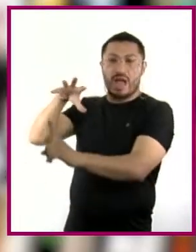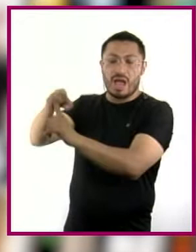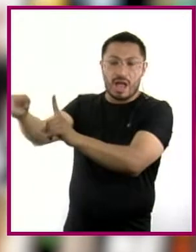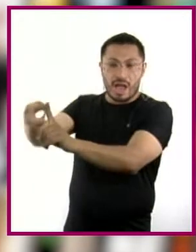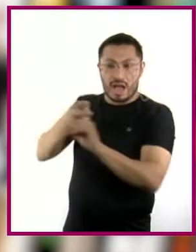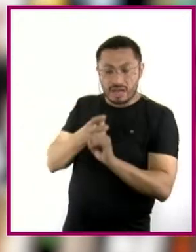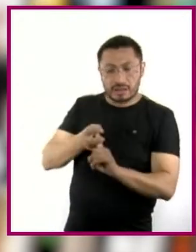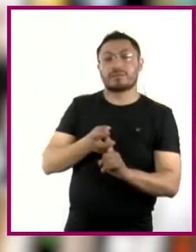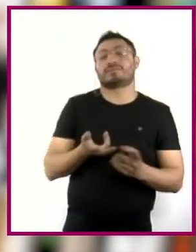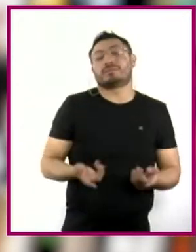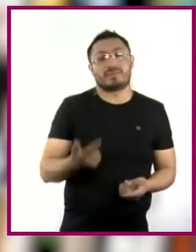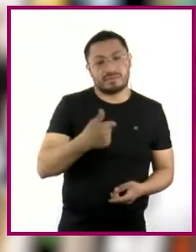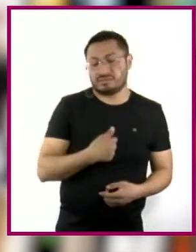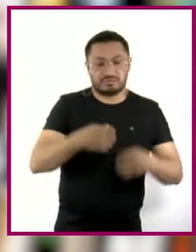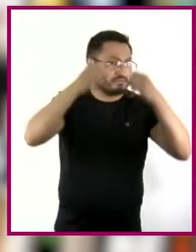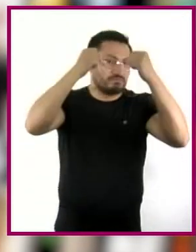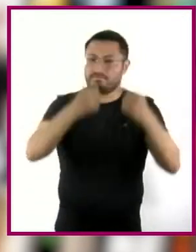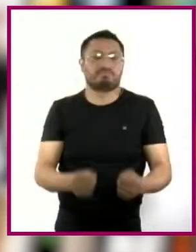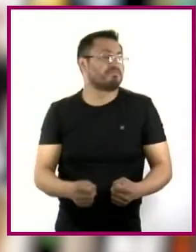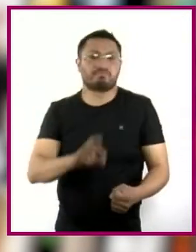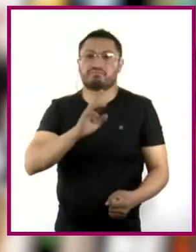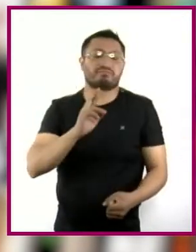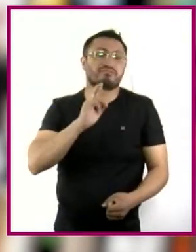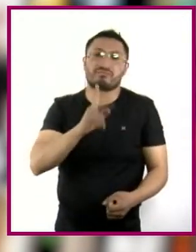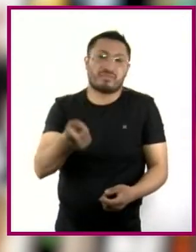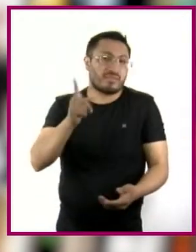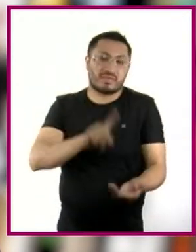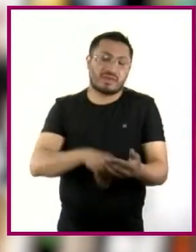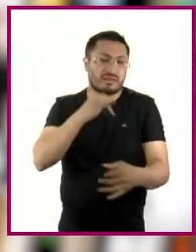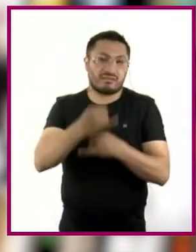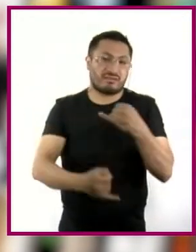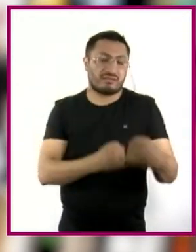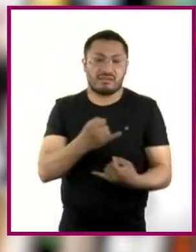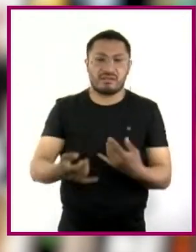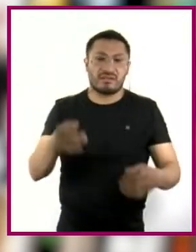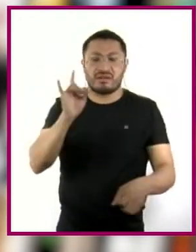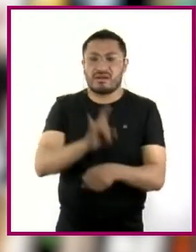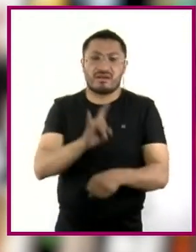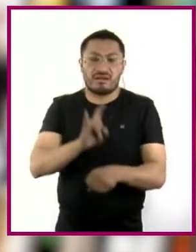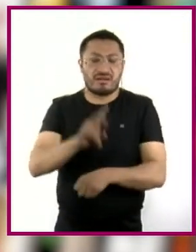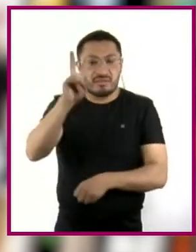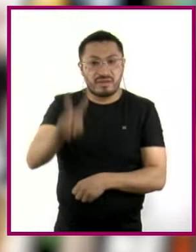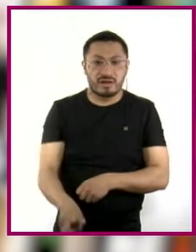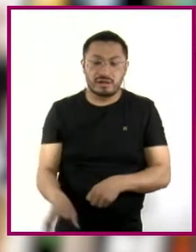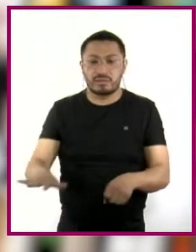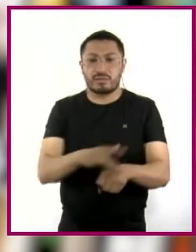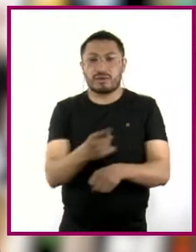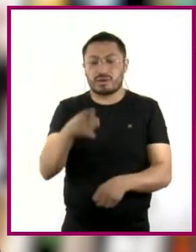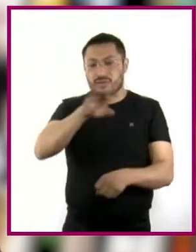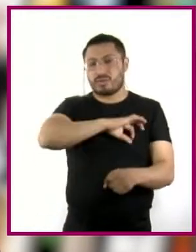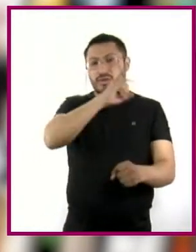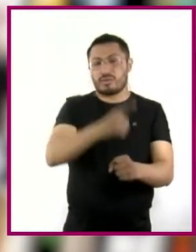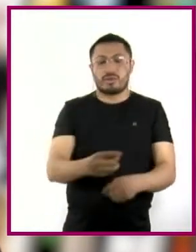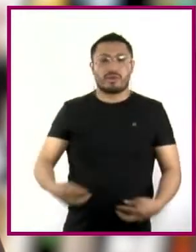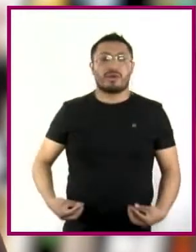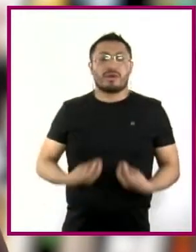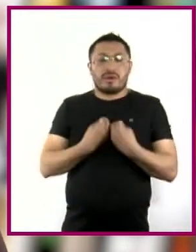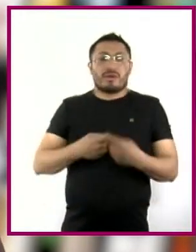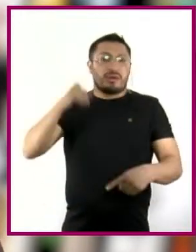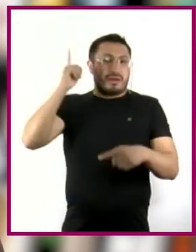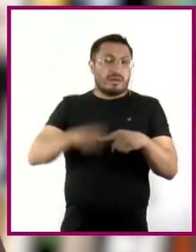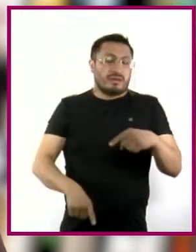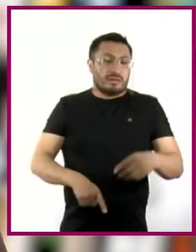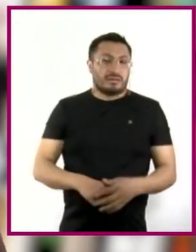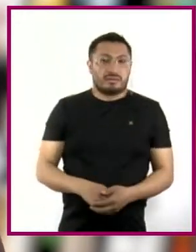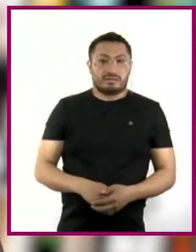ya no estoy tan seguro de que sea mejor estar en una realidad virtual, porque te quita la posibilidad de elegir cómo hacer tu vida. Alguien más